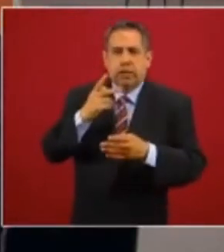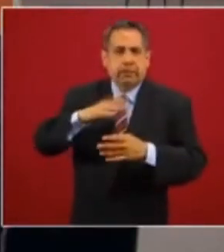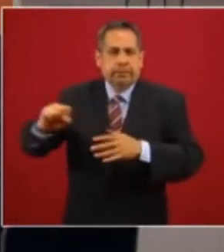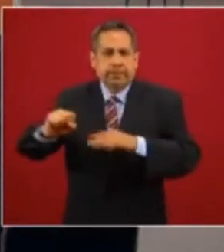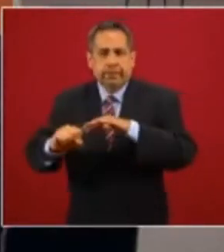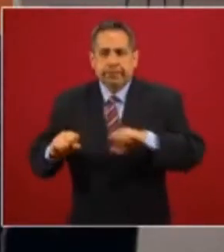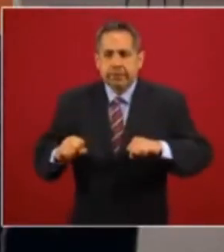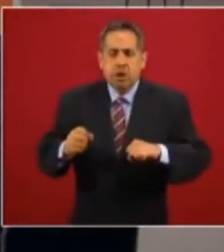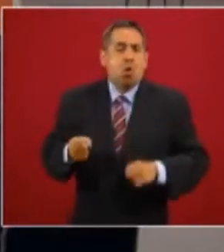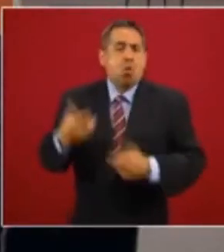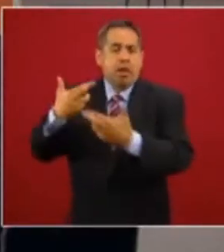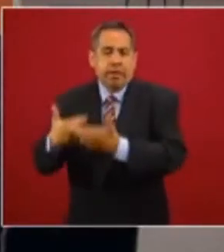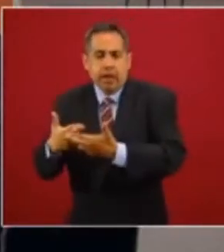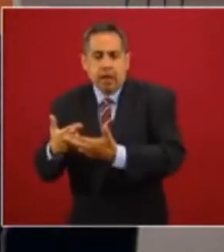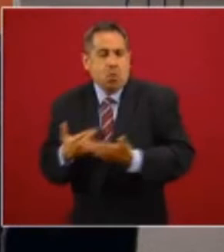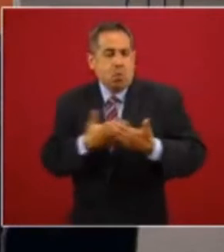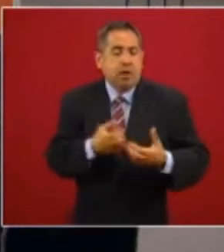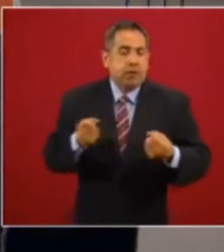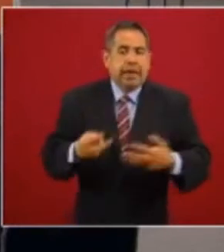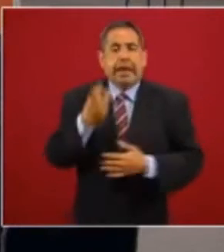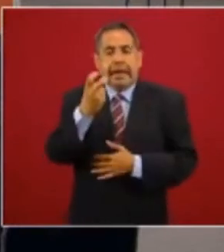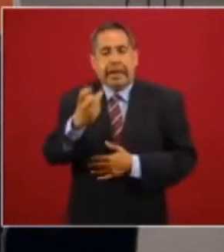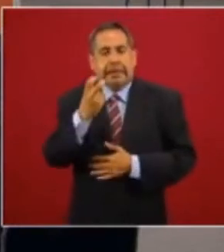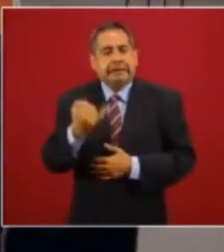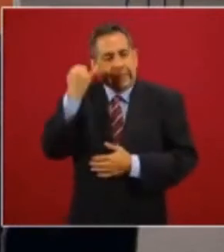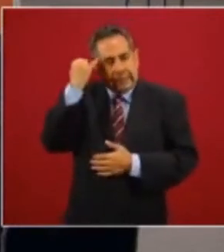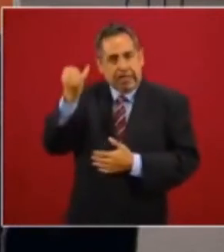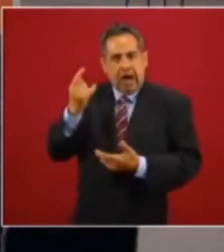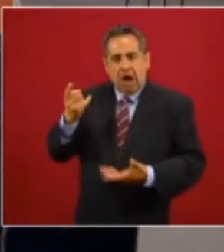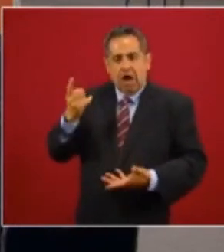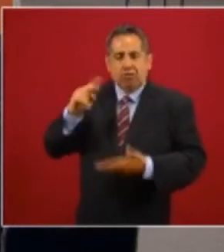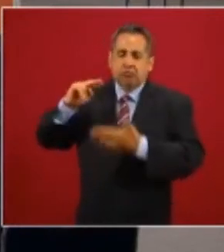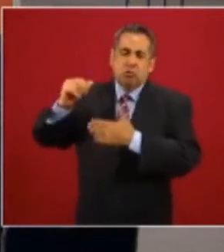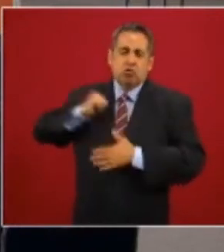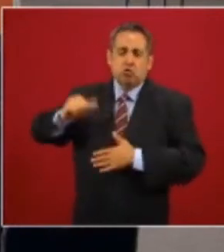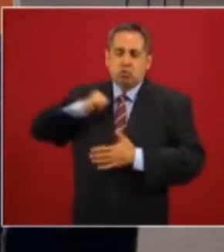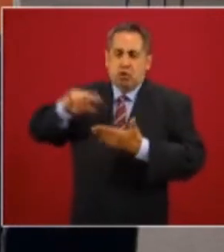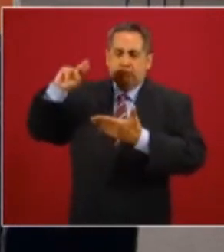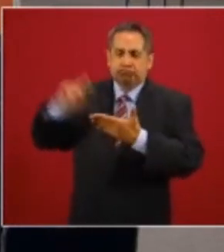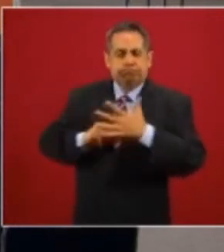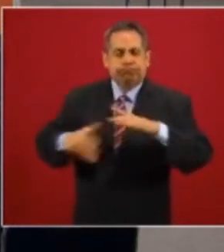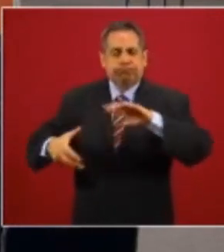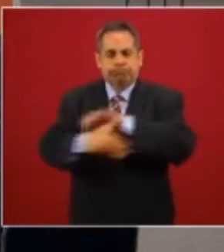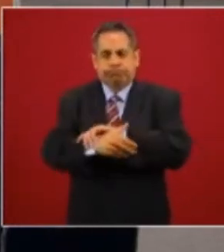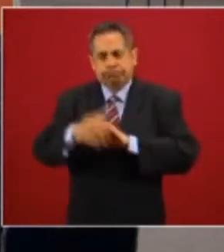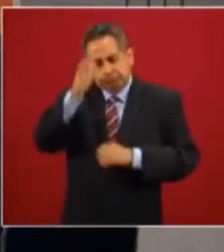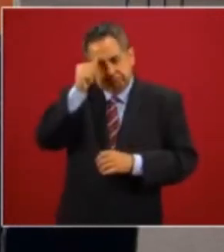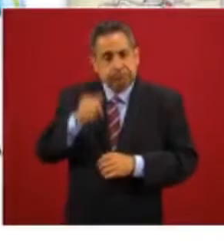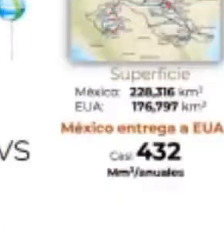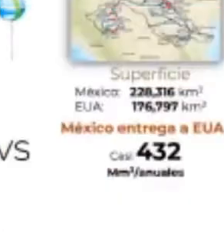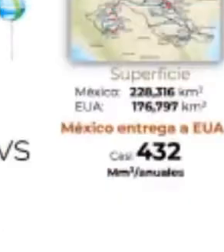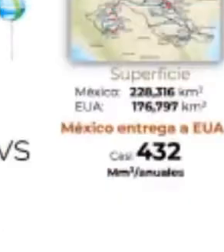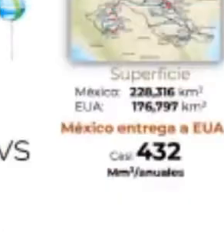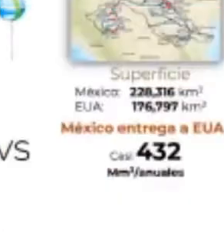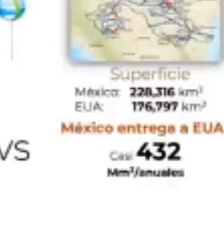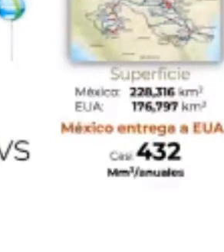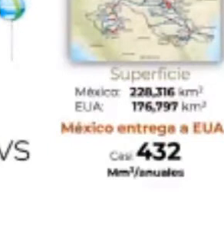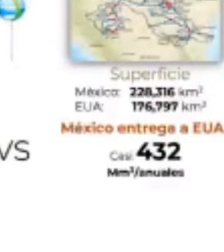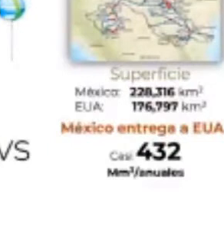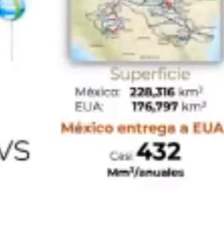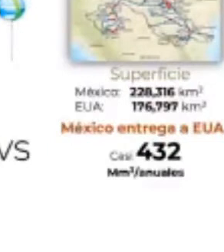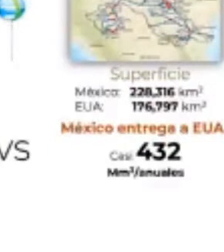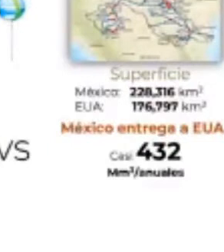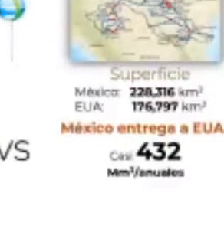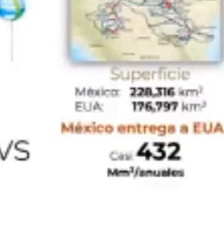y cuánta, y eso es precisamente el espíritu del tratado. Es un tratado, el primero en su género en el mundo,